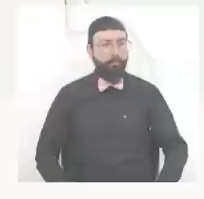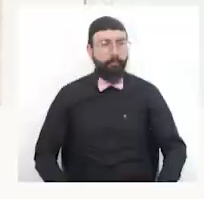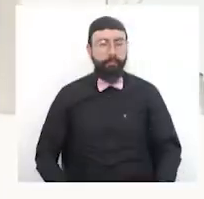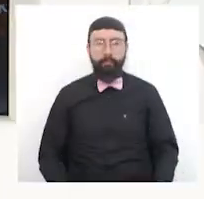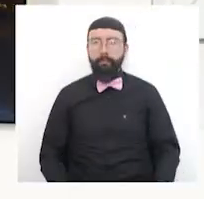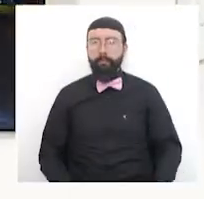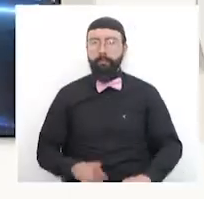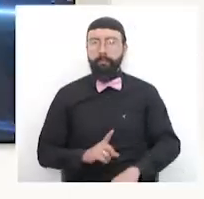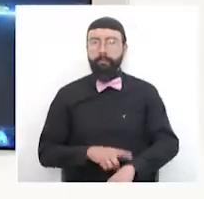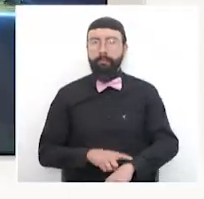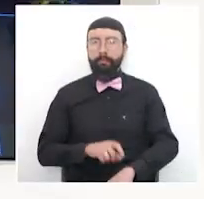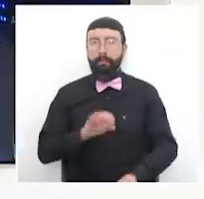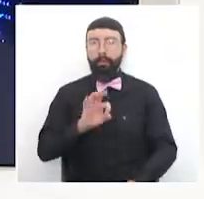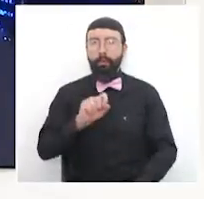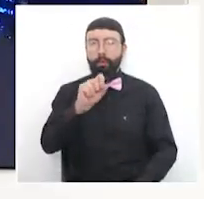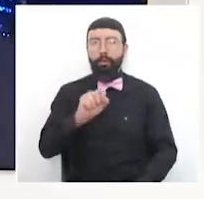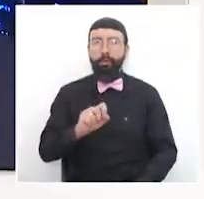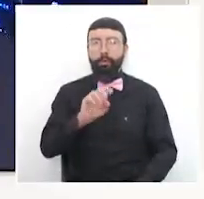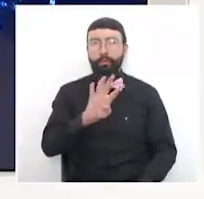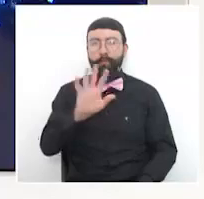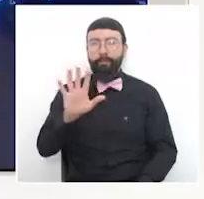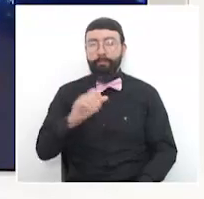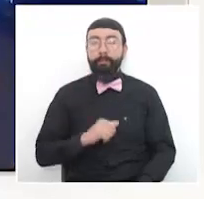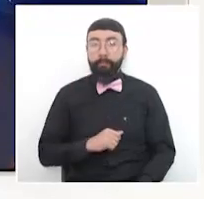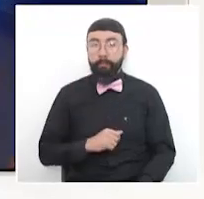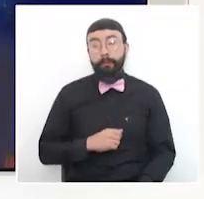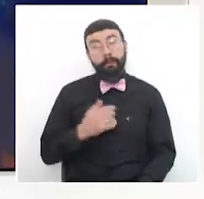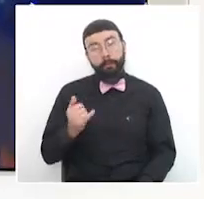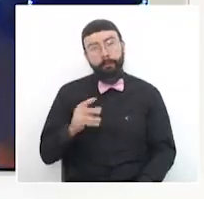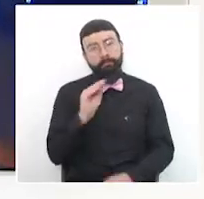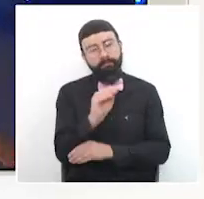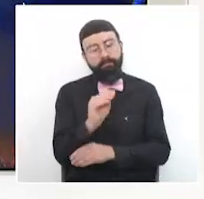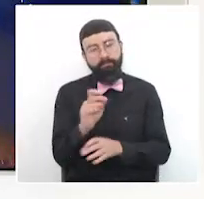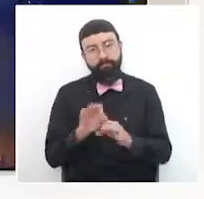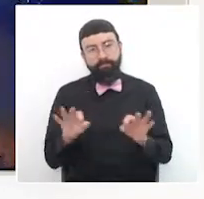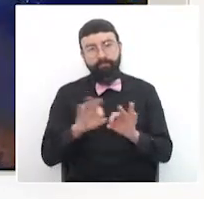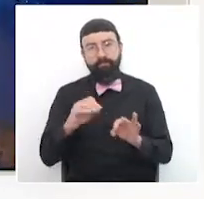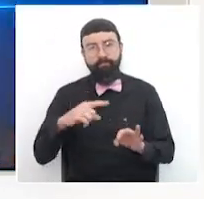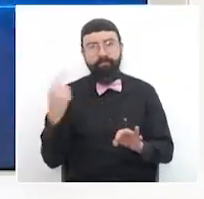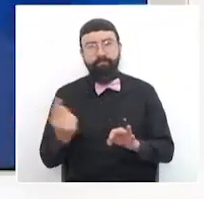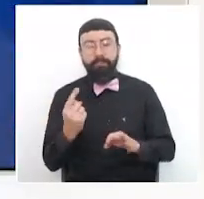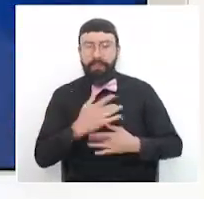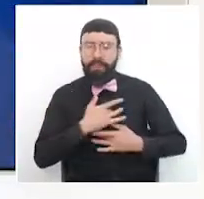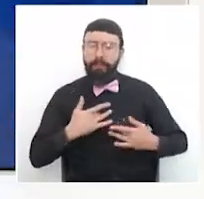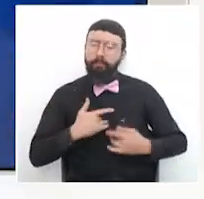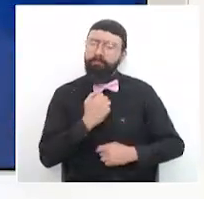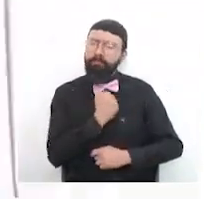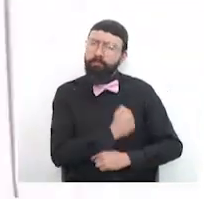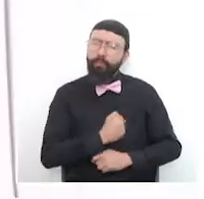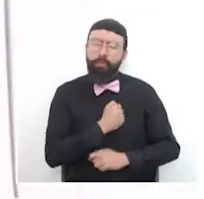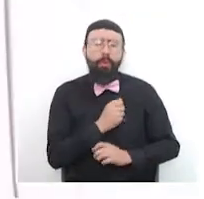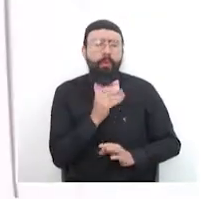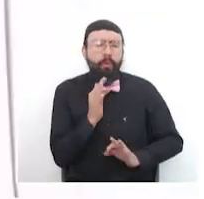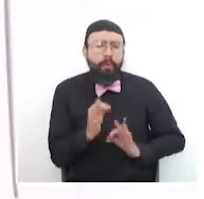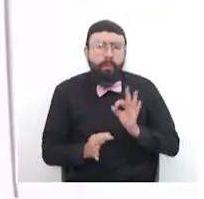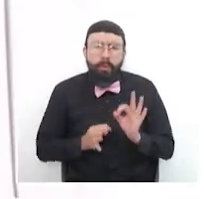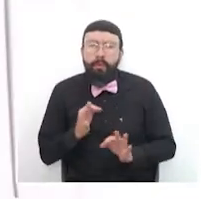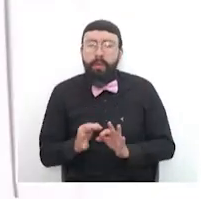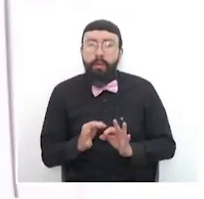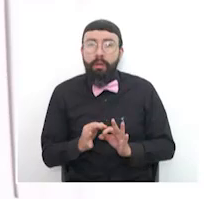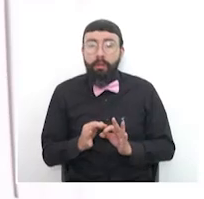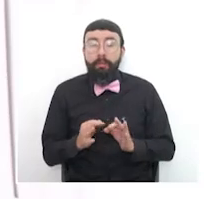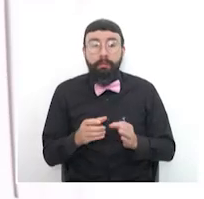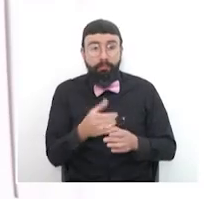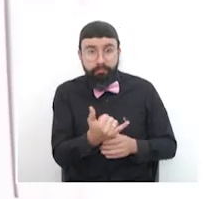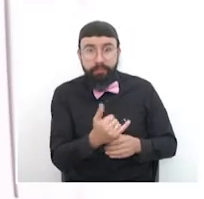Son las 8 de la noche, 45 minutos. Es constante el llamado de atención por parte de las autoridades en salud para el cuidado de los ciudadanos. Mientras la